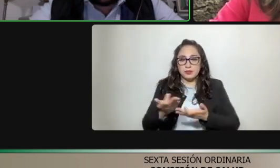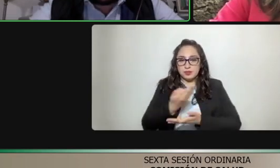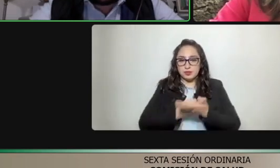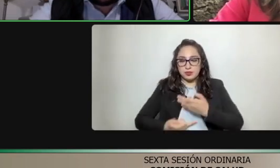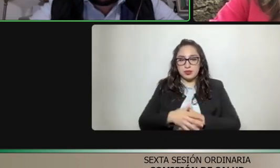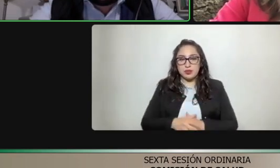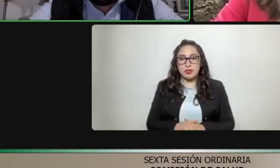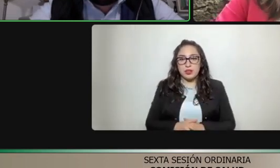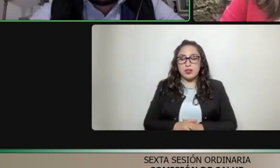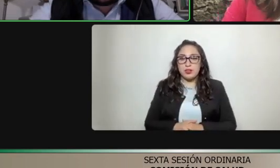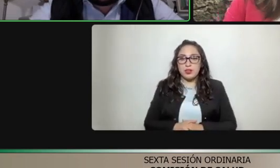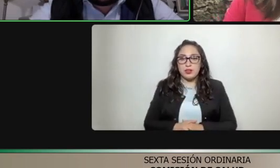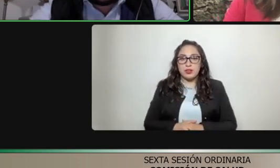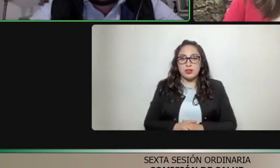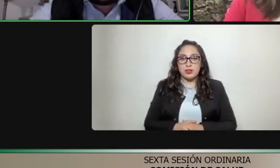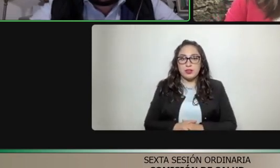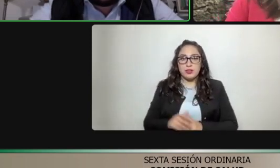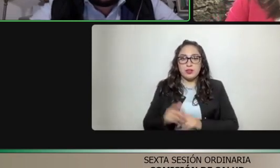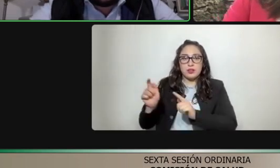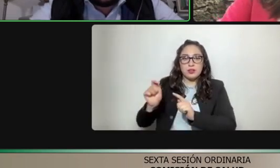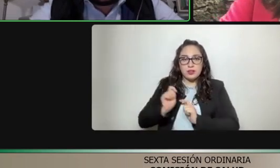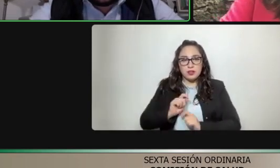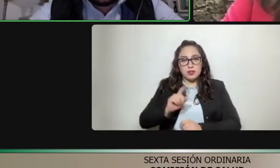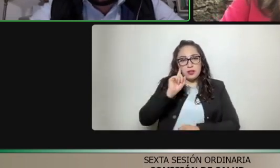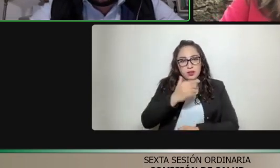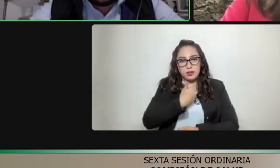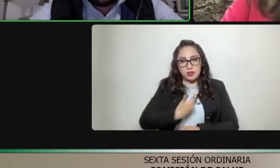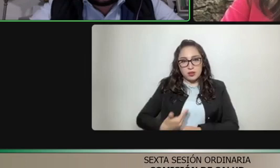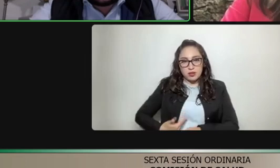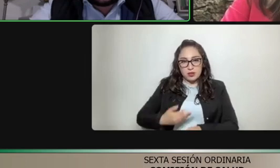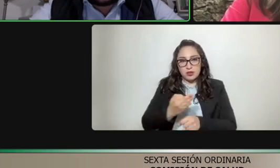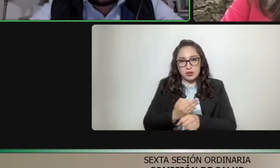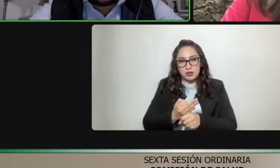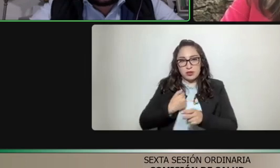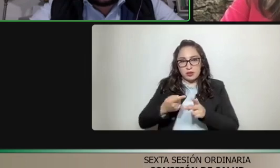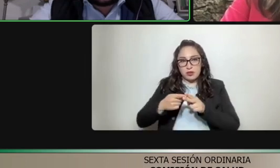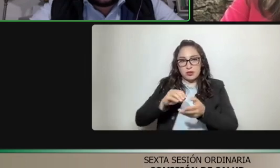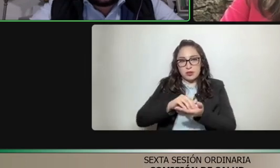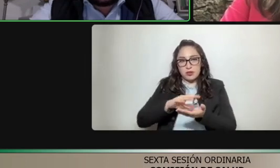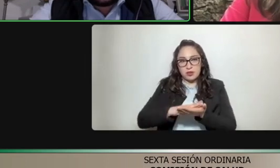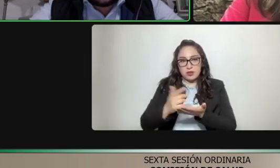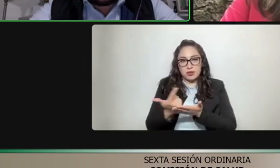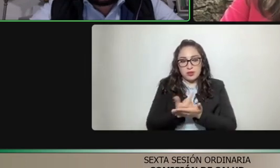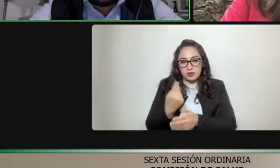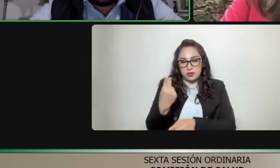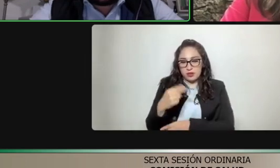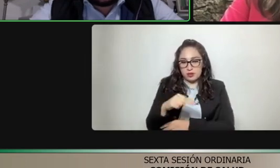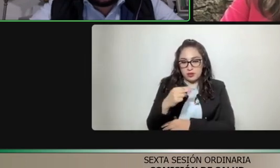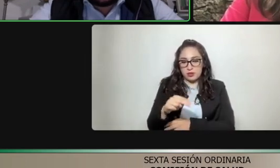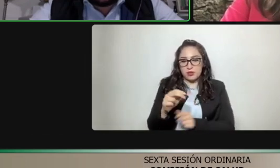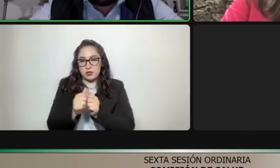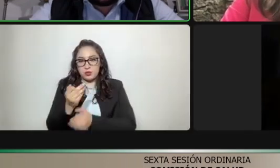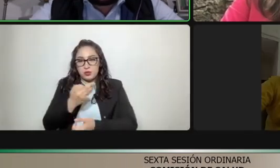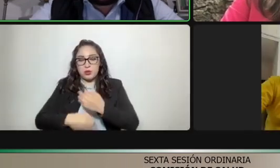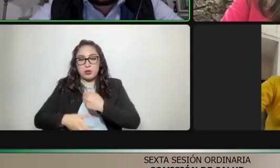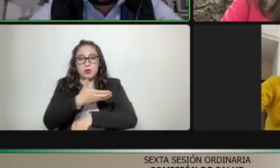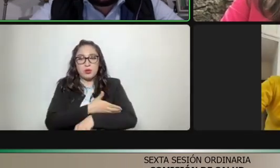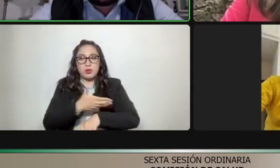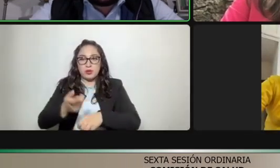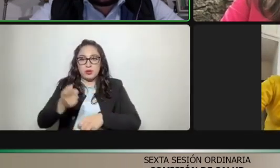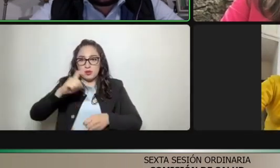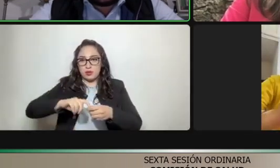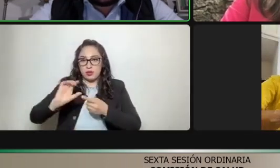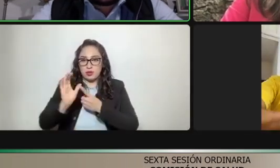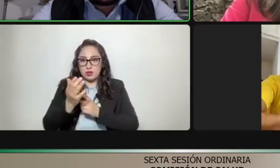Bien, por instrucciones de la presidencia, se procede a pasar lista de asistencia de las y los diputados que se